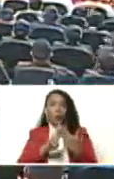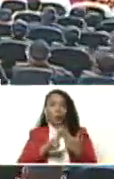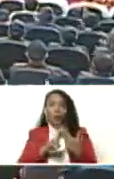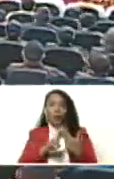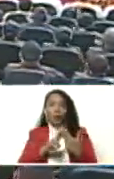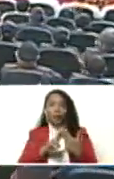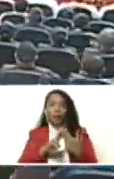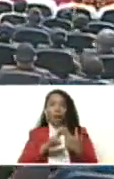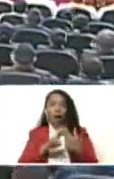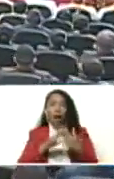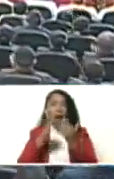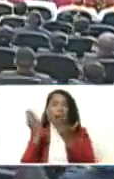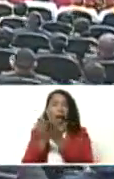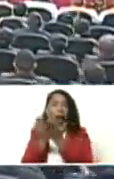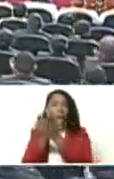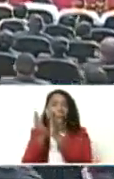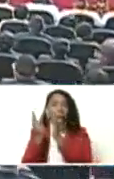la academia.